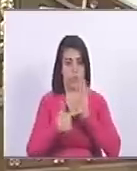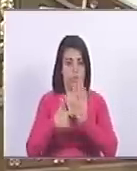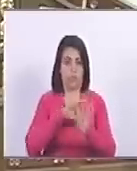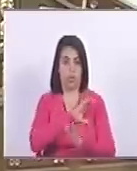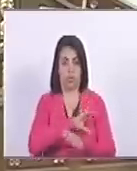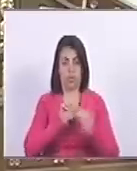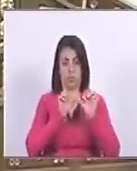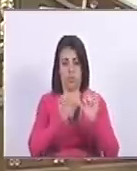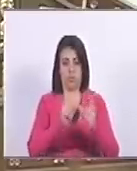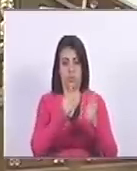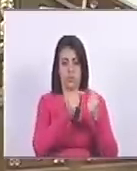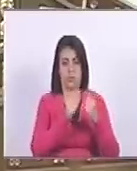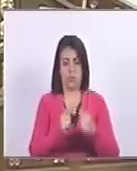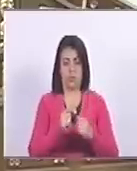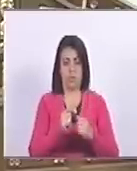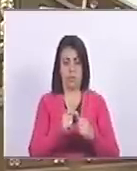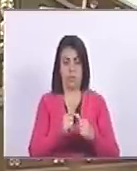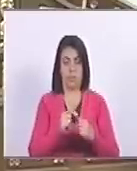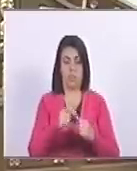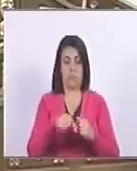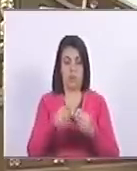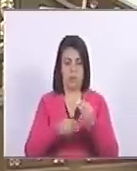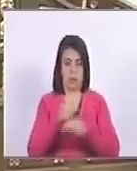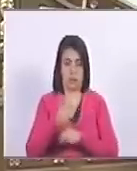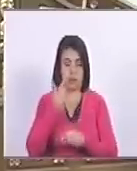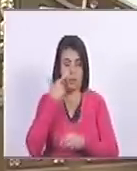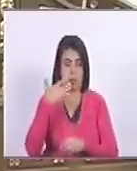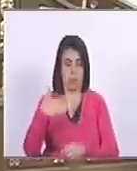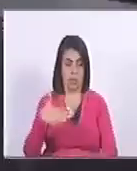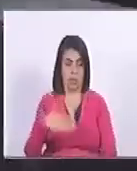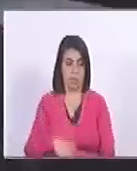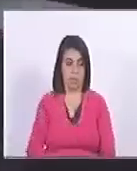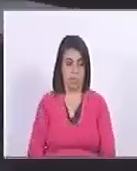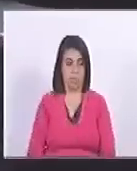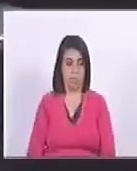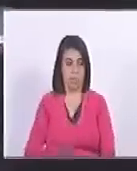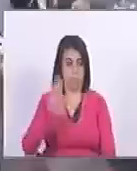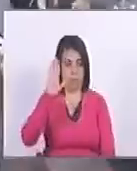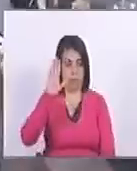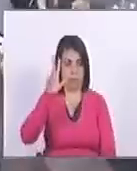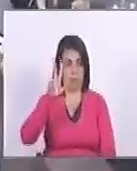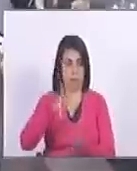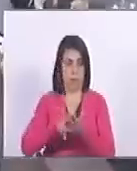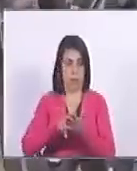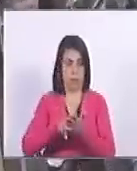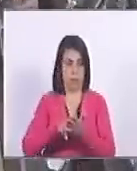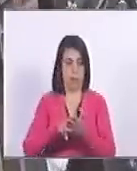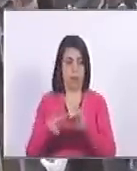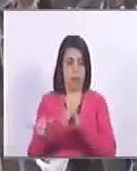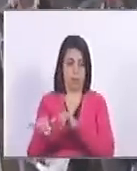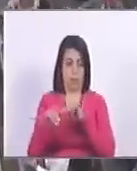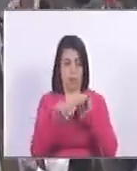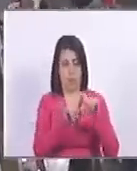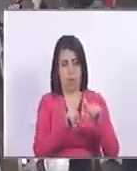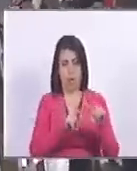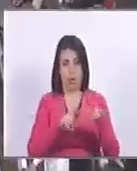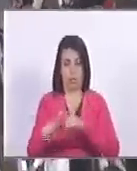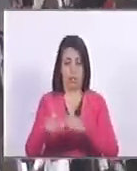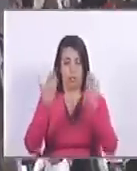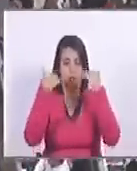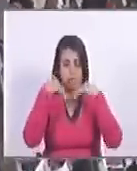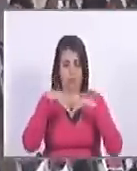Comisión Permanente de Economía, díganse manifestar con la señal de costumbre. Queda aprobado tal cual como está redactado.